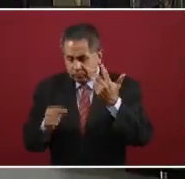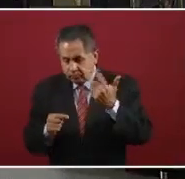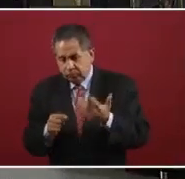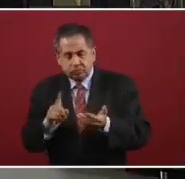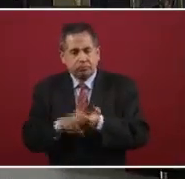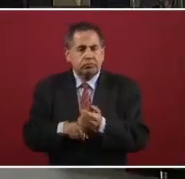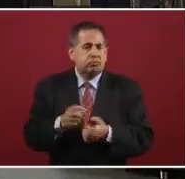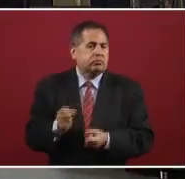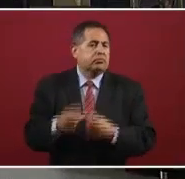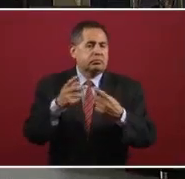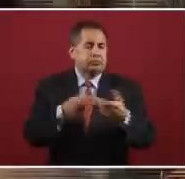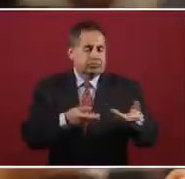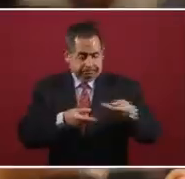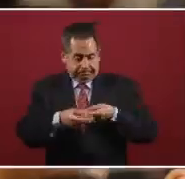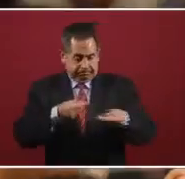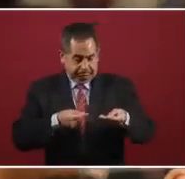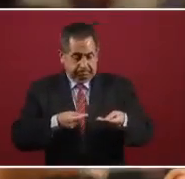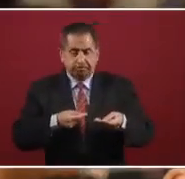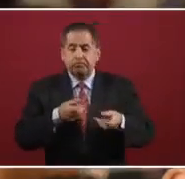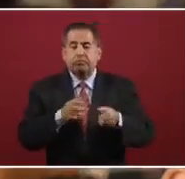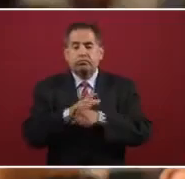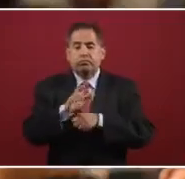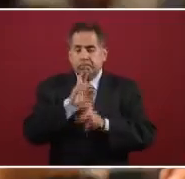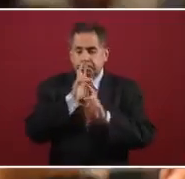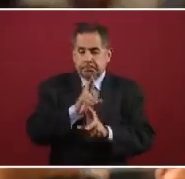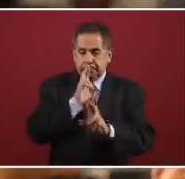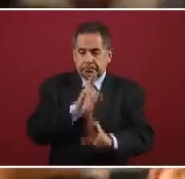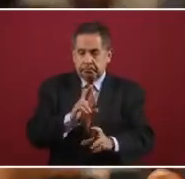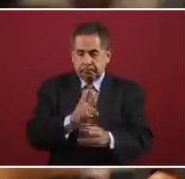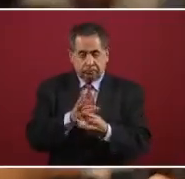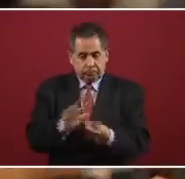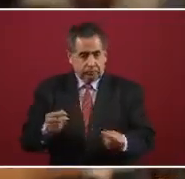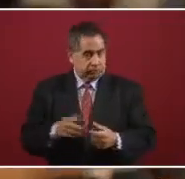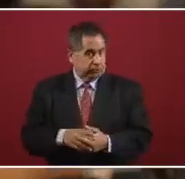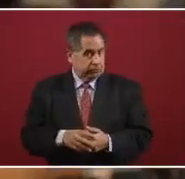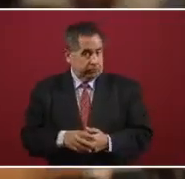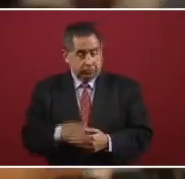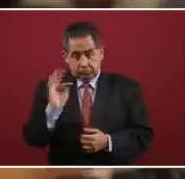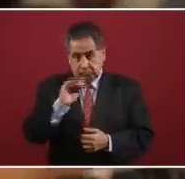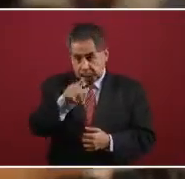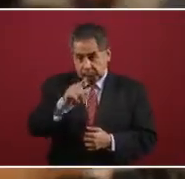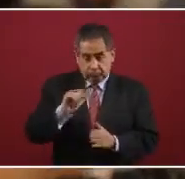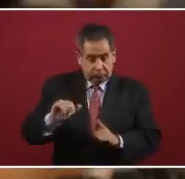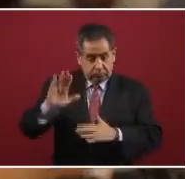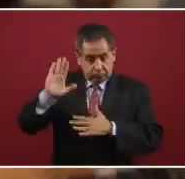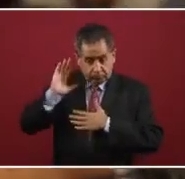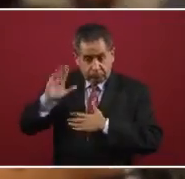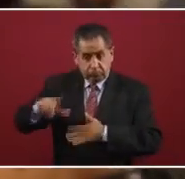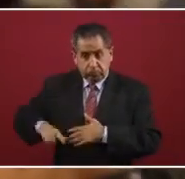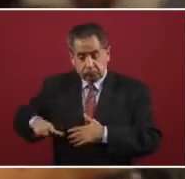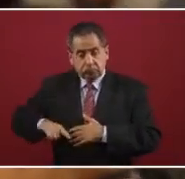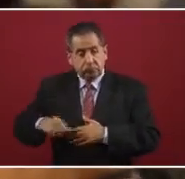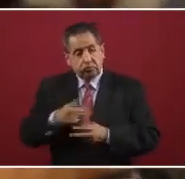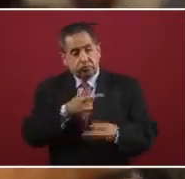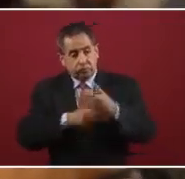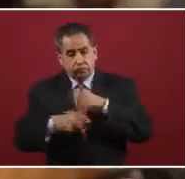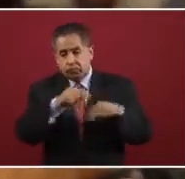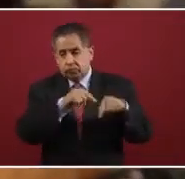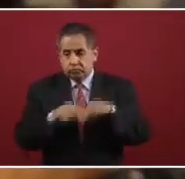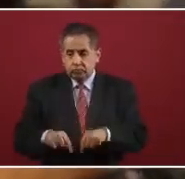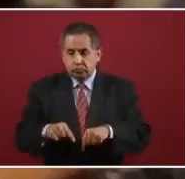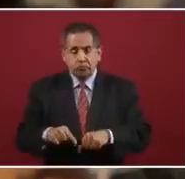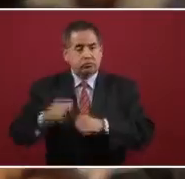cuántos son los casos que le han dado solución. ¿Puede haber un compromiso por parte de su gobierno para que venga aquí